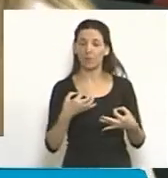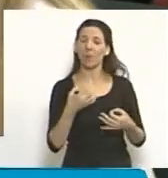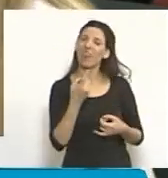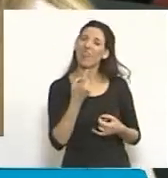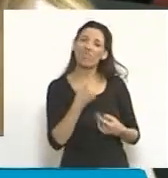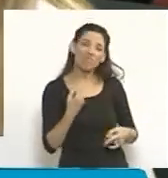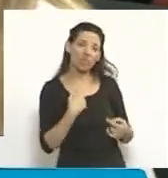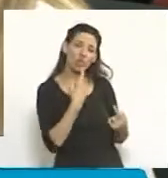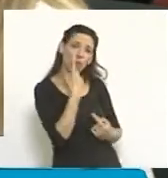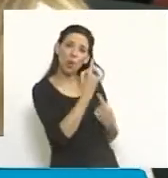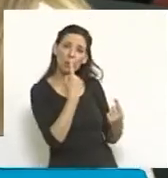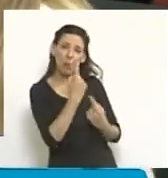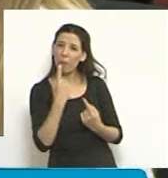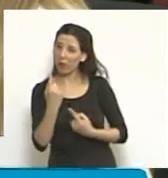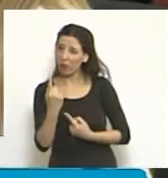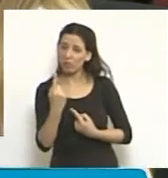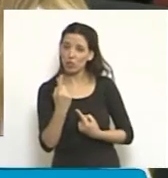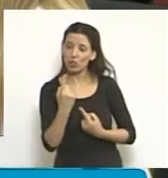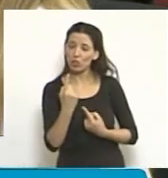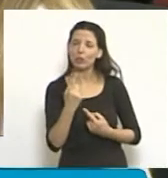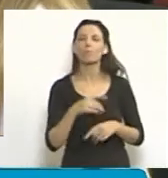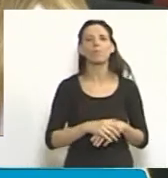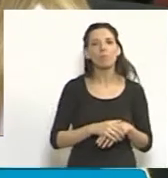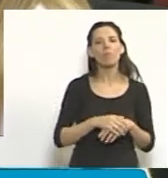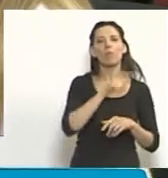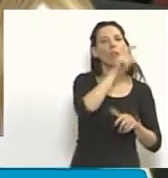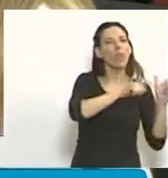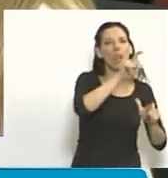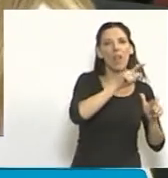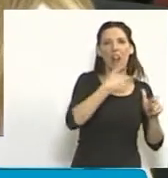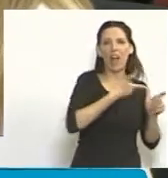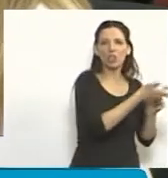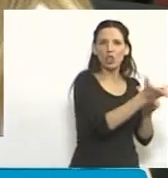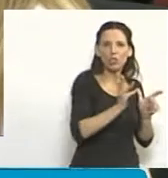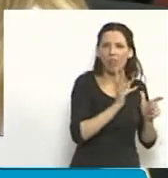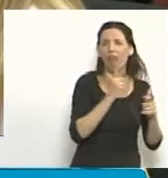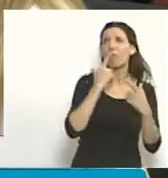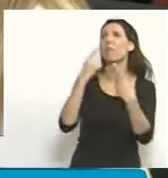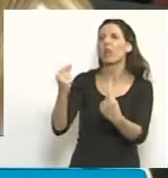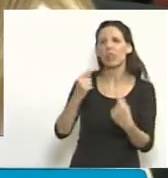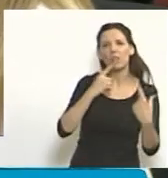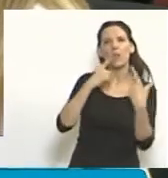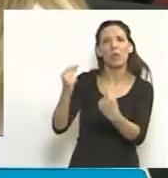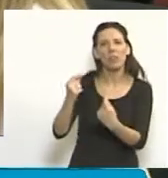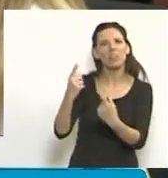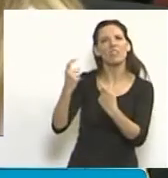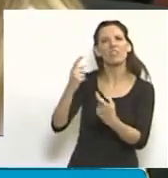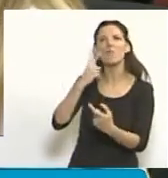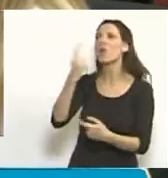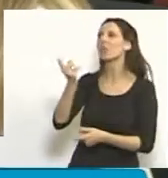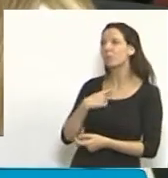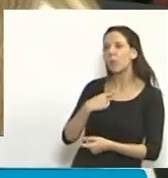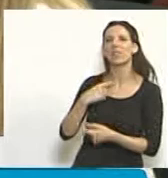vemos es que pese al fuerte reclamo de la sociedad para que la justicia brinde respuestas a temas que se